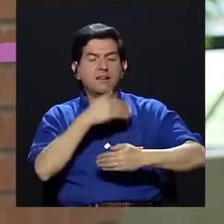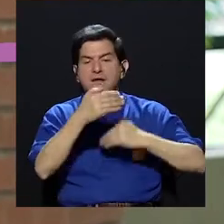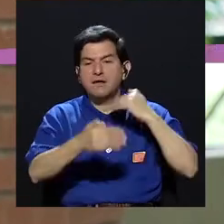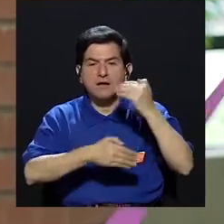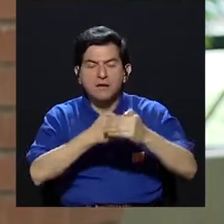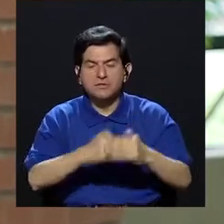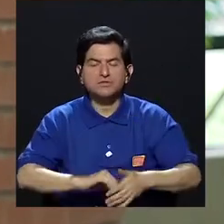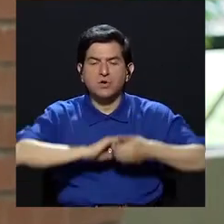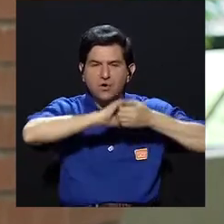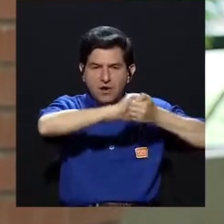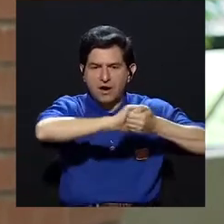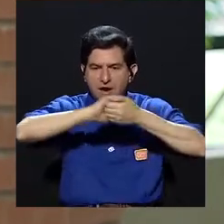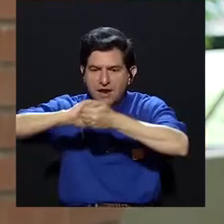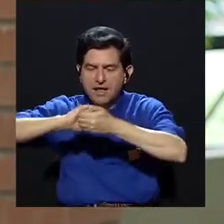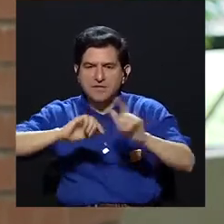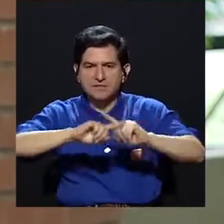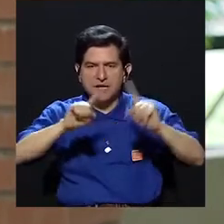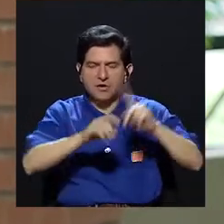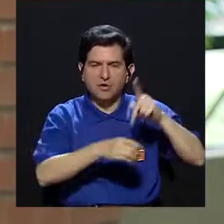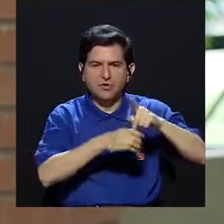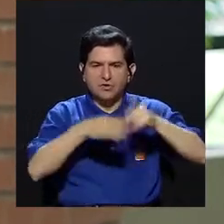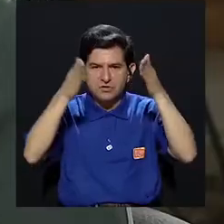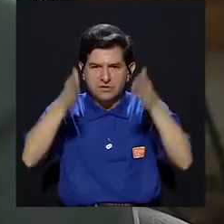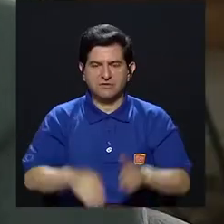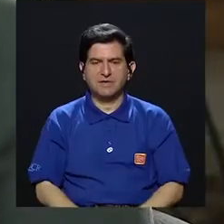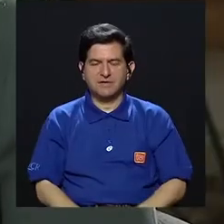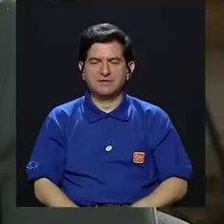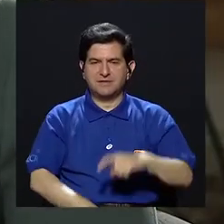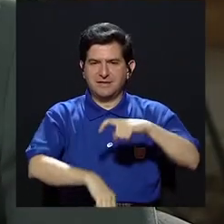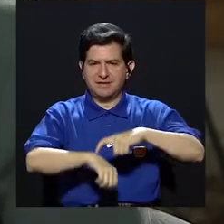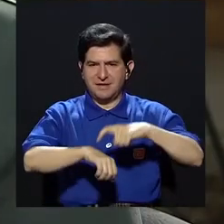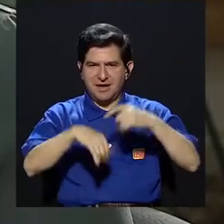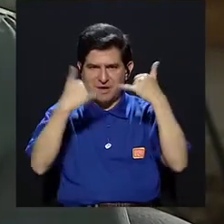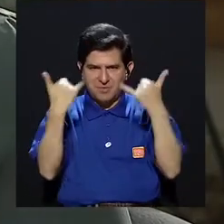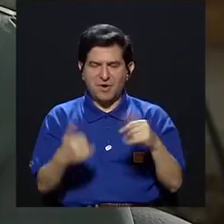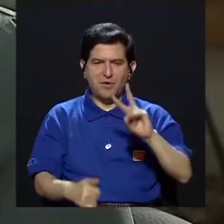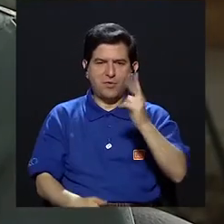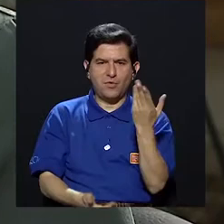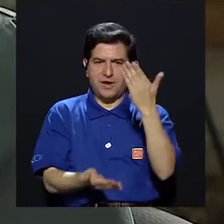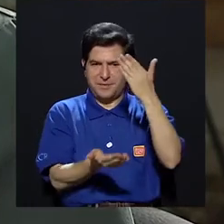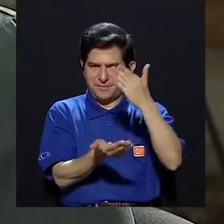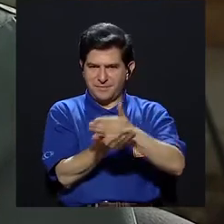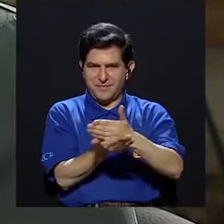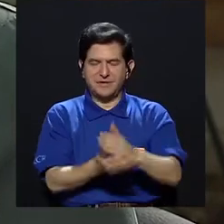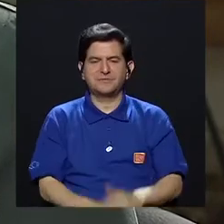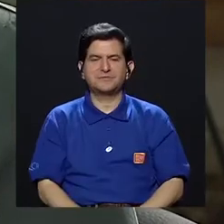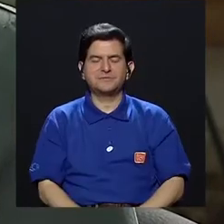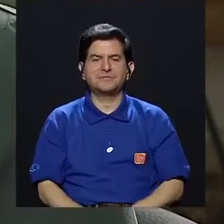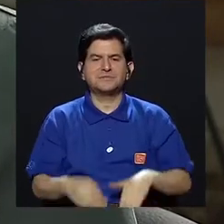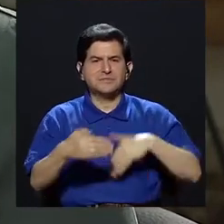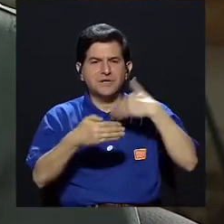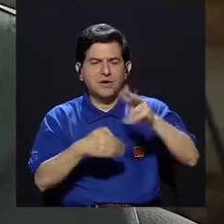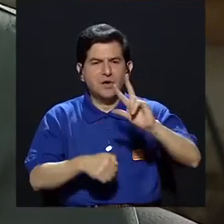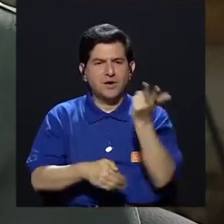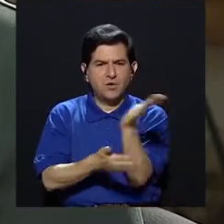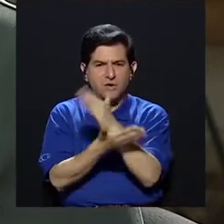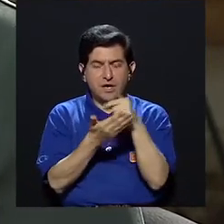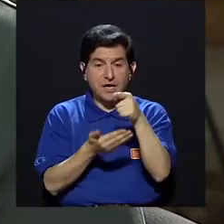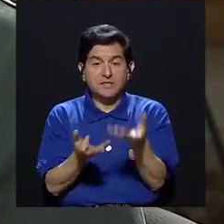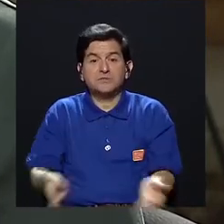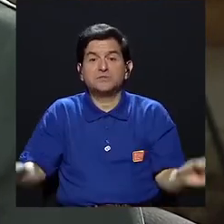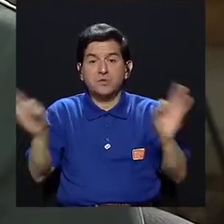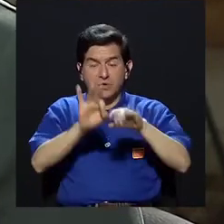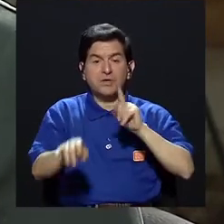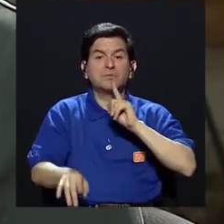gestión de alianzas con otros actores. Yesenia, es momento de hacer una segunda pausa. Quisiera retomar en el tercer bloque eso